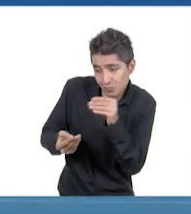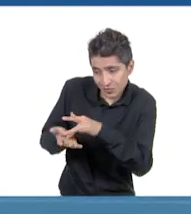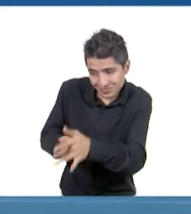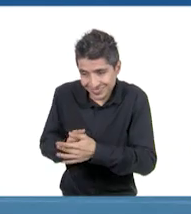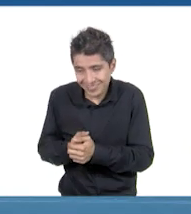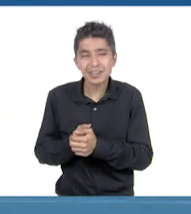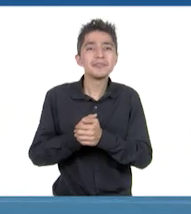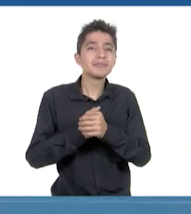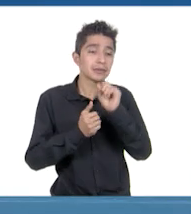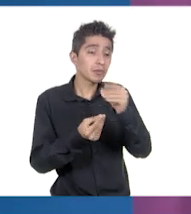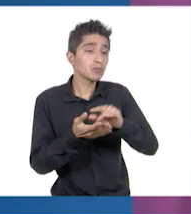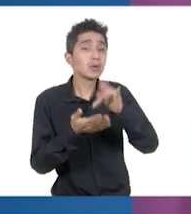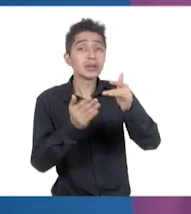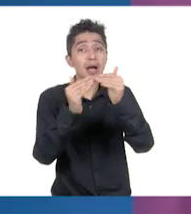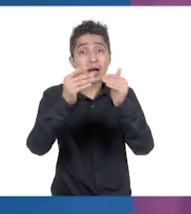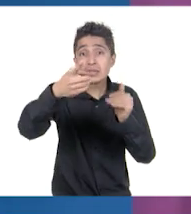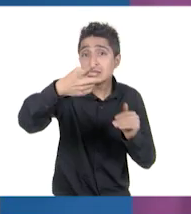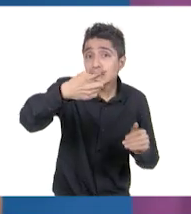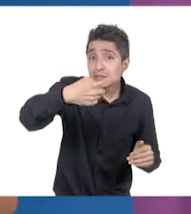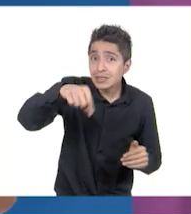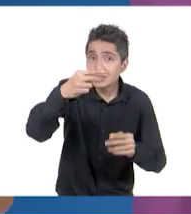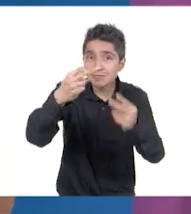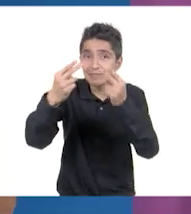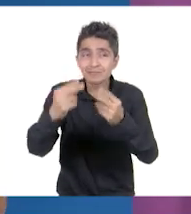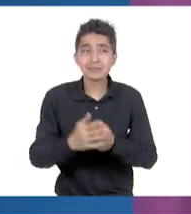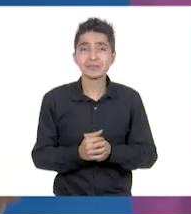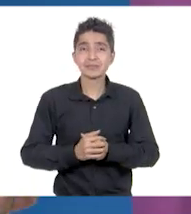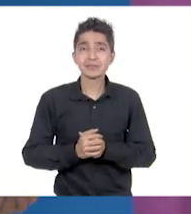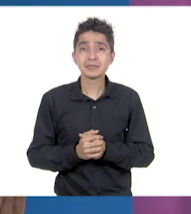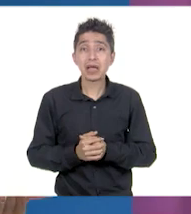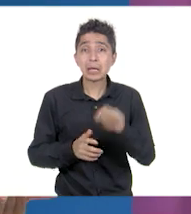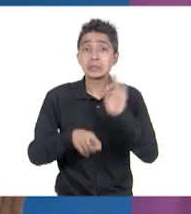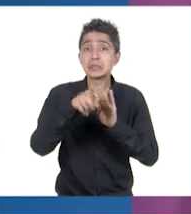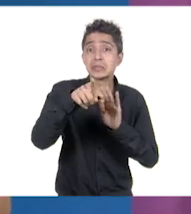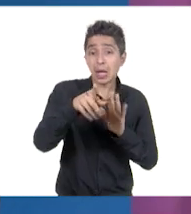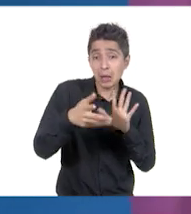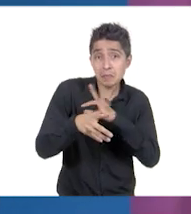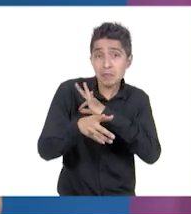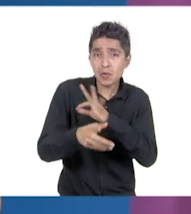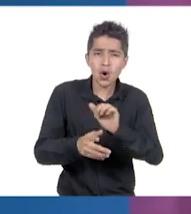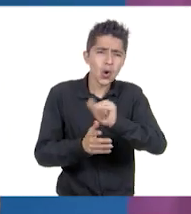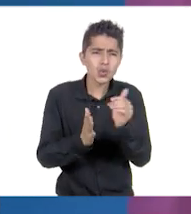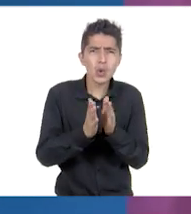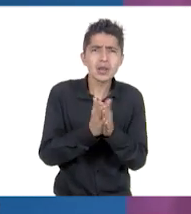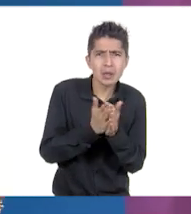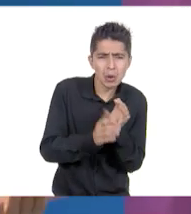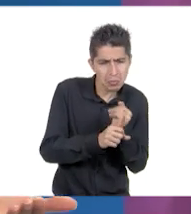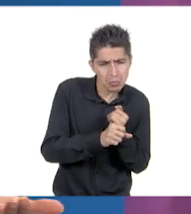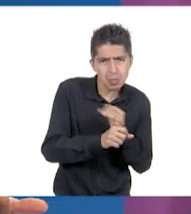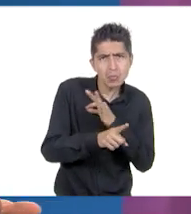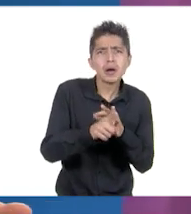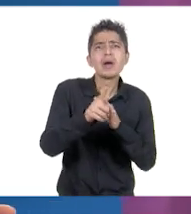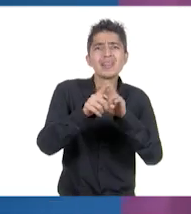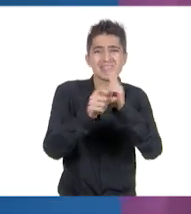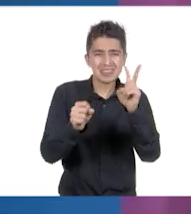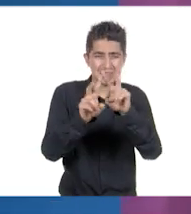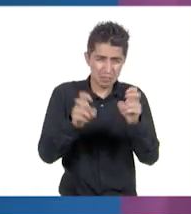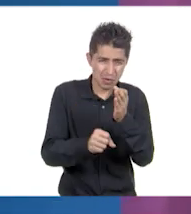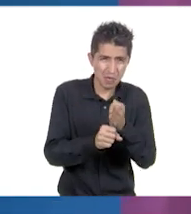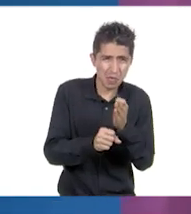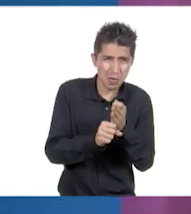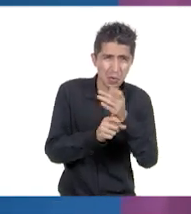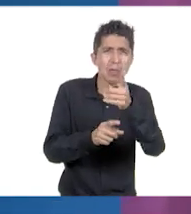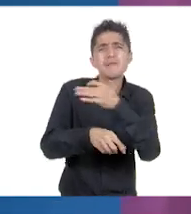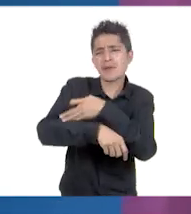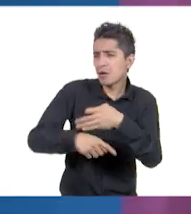acompañarnos. Y muchas gracias allá en casita. Si te es posible, consulta otros libros y comenta el tema de hoy con tu